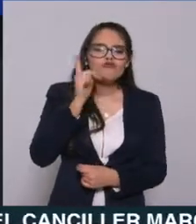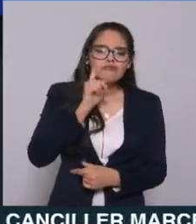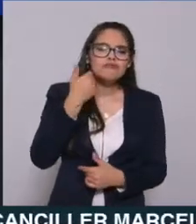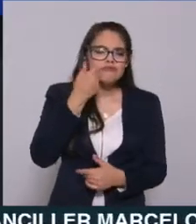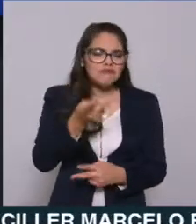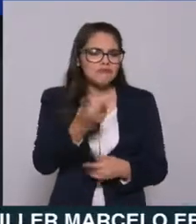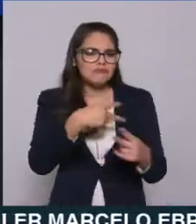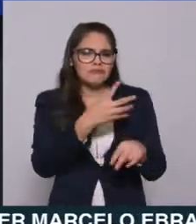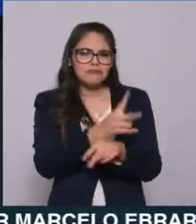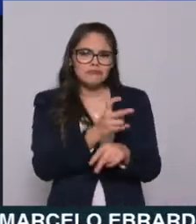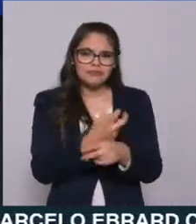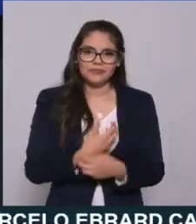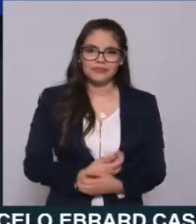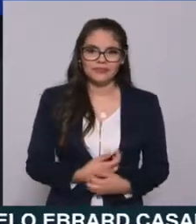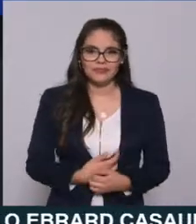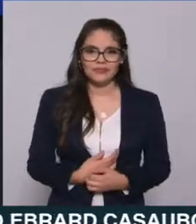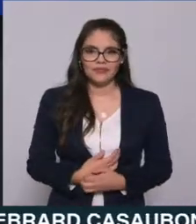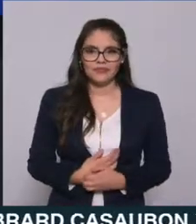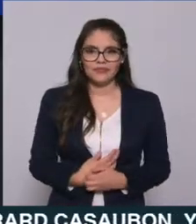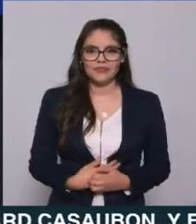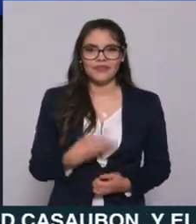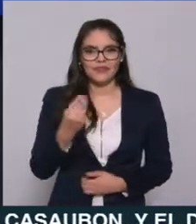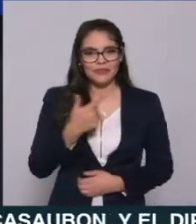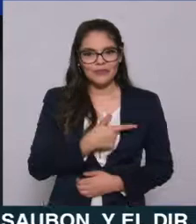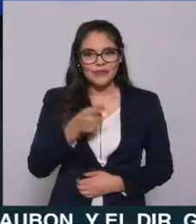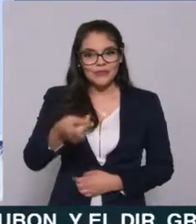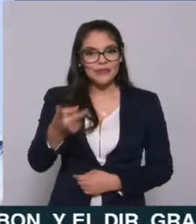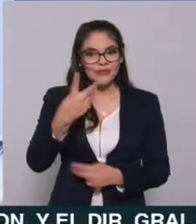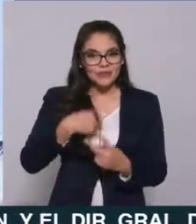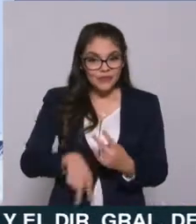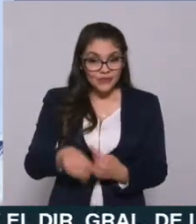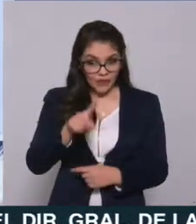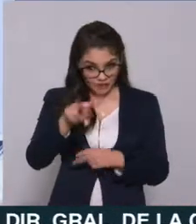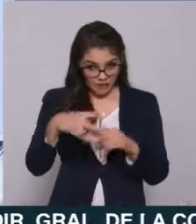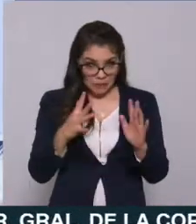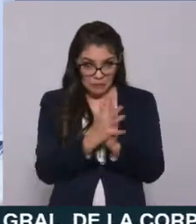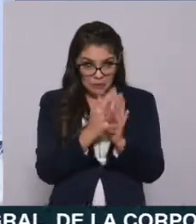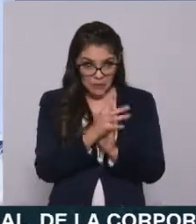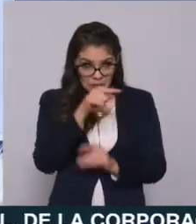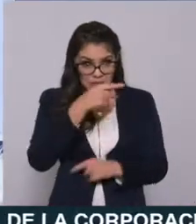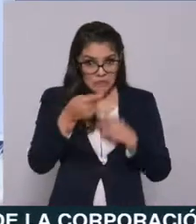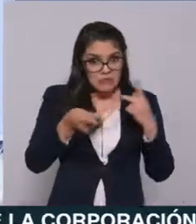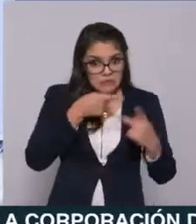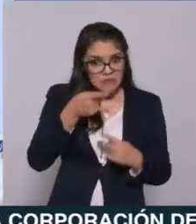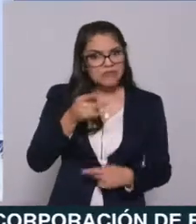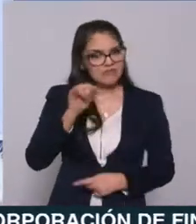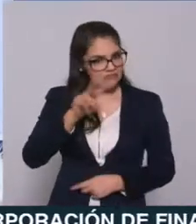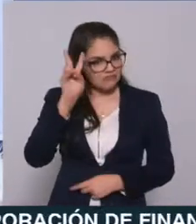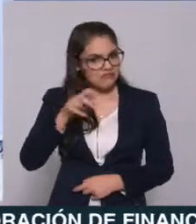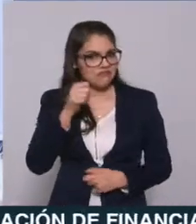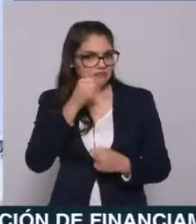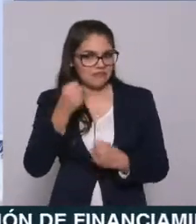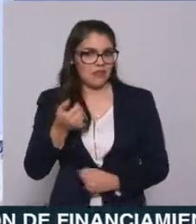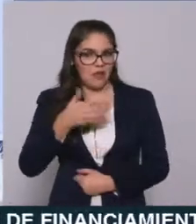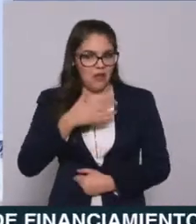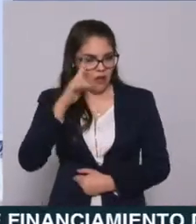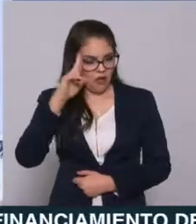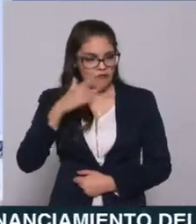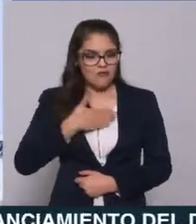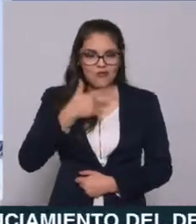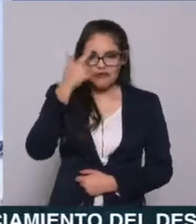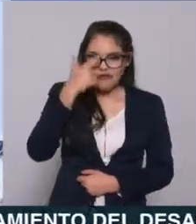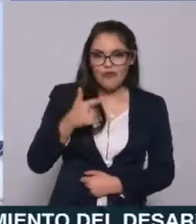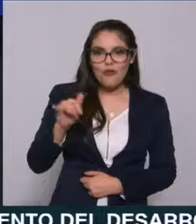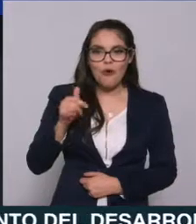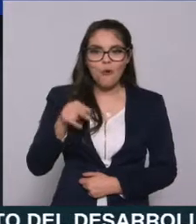Rabbit, bienvenido a Capital 21, un gusto. Hola, recibirte. ¿Vas a participar en la consulta? Seguro. Hola, ¿qué tal? Buenas noches, Juan. Buenas